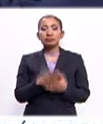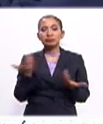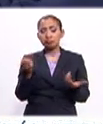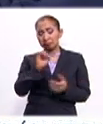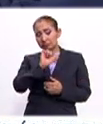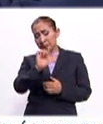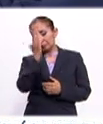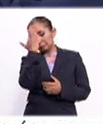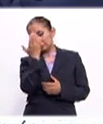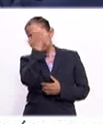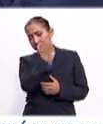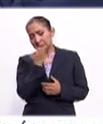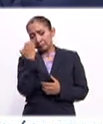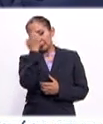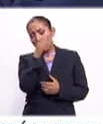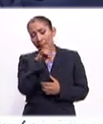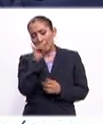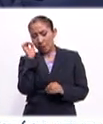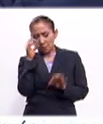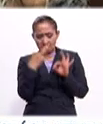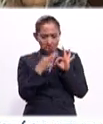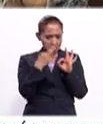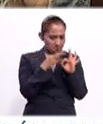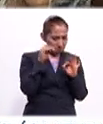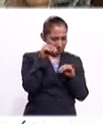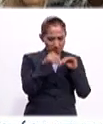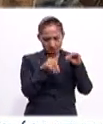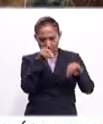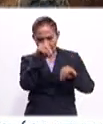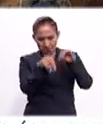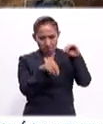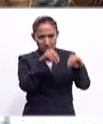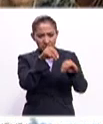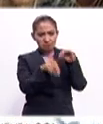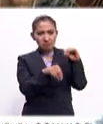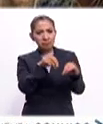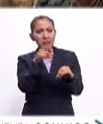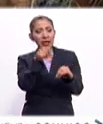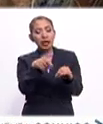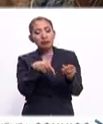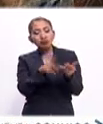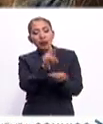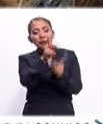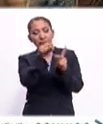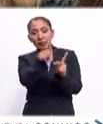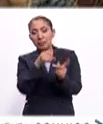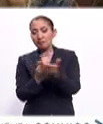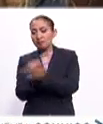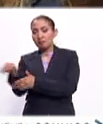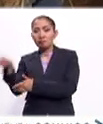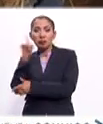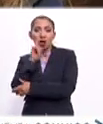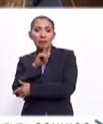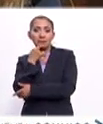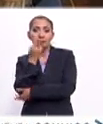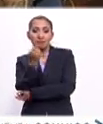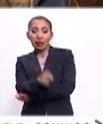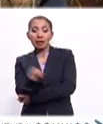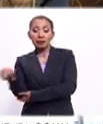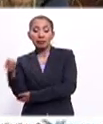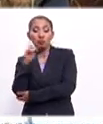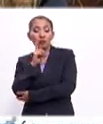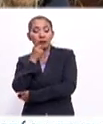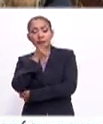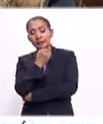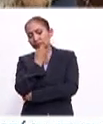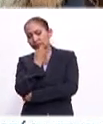La especialización de la milpa en términos de lo que se cultiva también está decidida por la mujer.